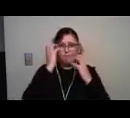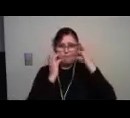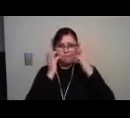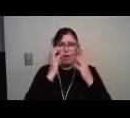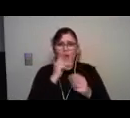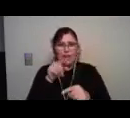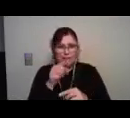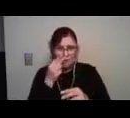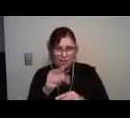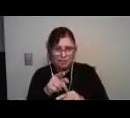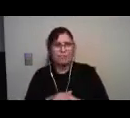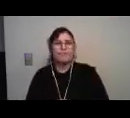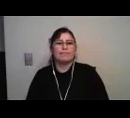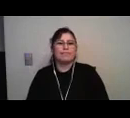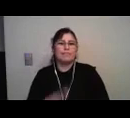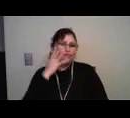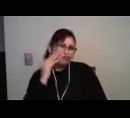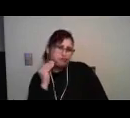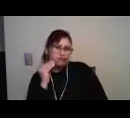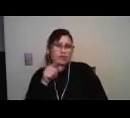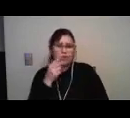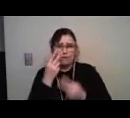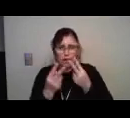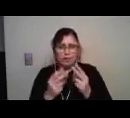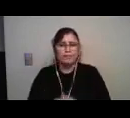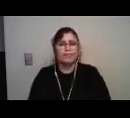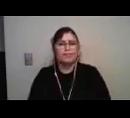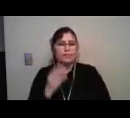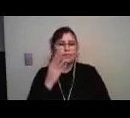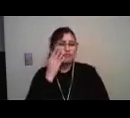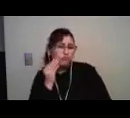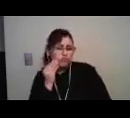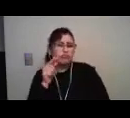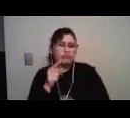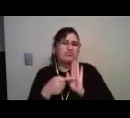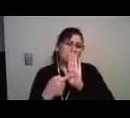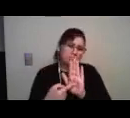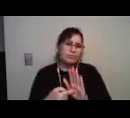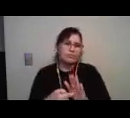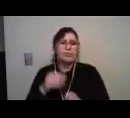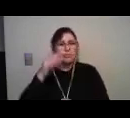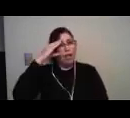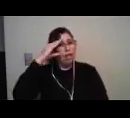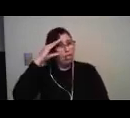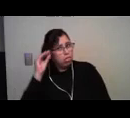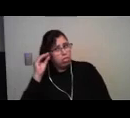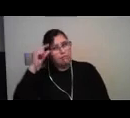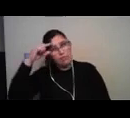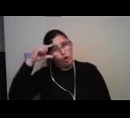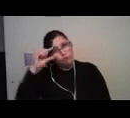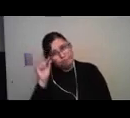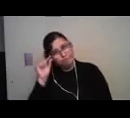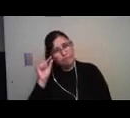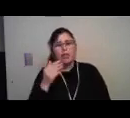típico, ¿cierto?, de una parálisis facial: ya un lado caído, ¿cierto?, con párpados caídos, con alteraciones